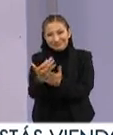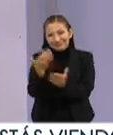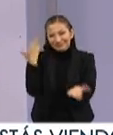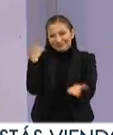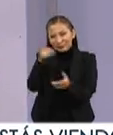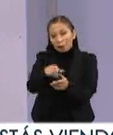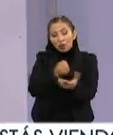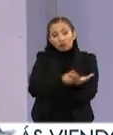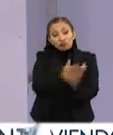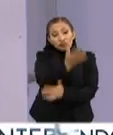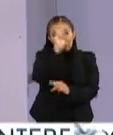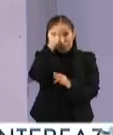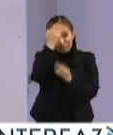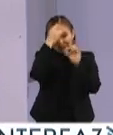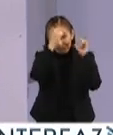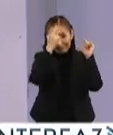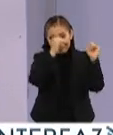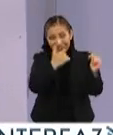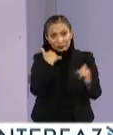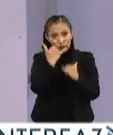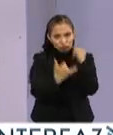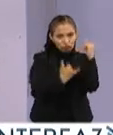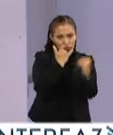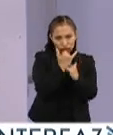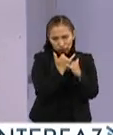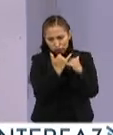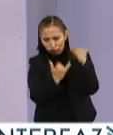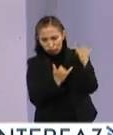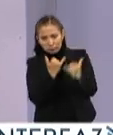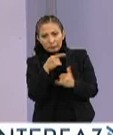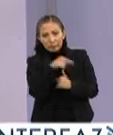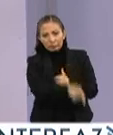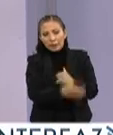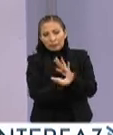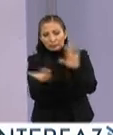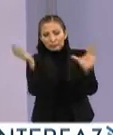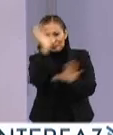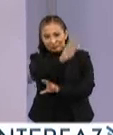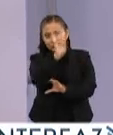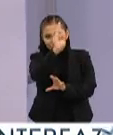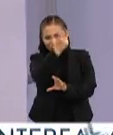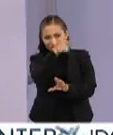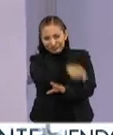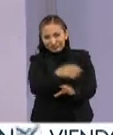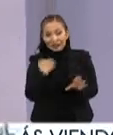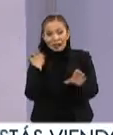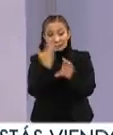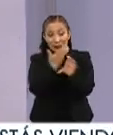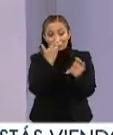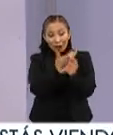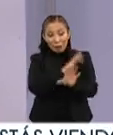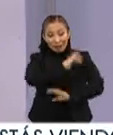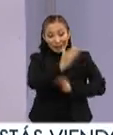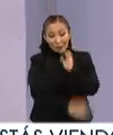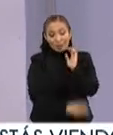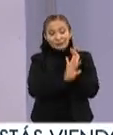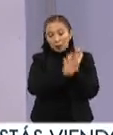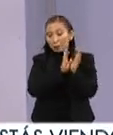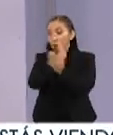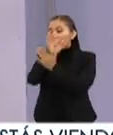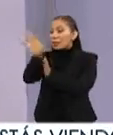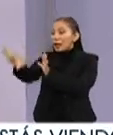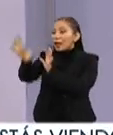hace cuando salen de la universidad los jugadores basquetbolistas universitarios de los Estados Unidos, cuando ya pueden